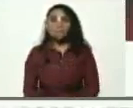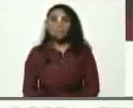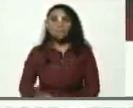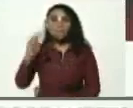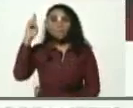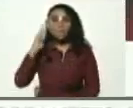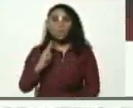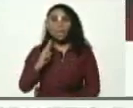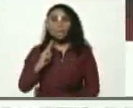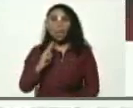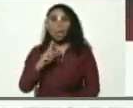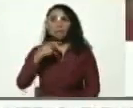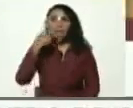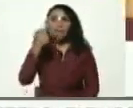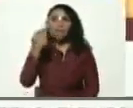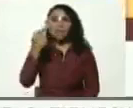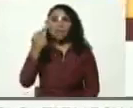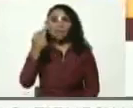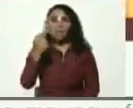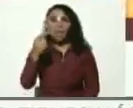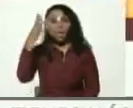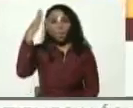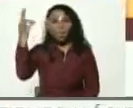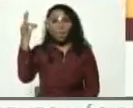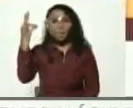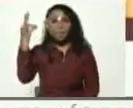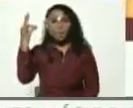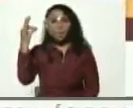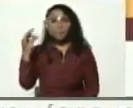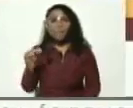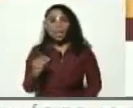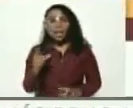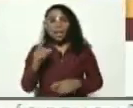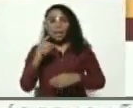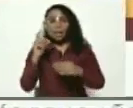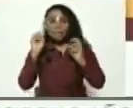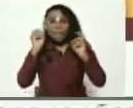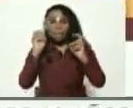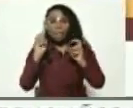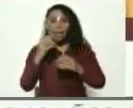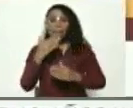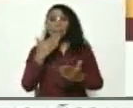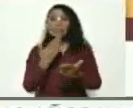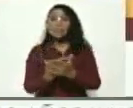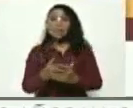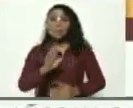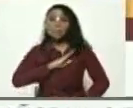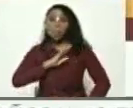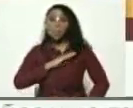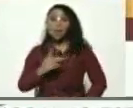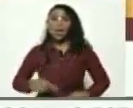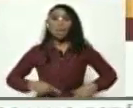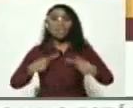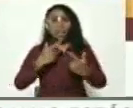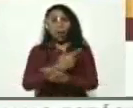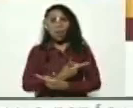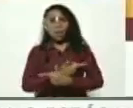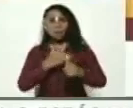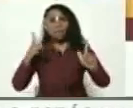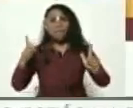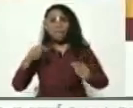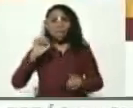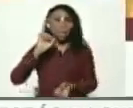Bolívar, el que imploró al Congreso de Angostura como si implorara por su propia vida, la libertad de los